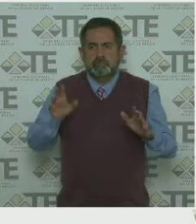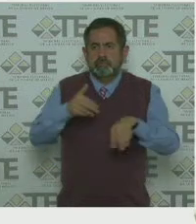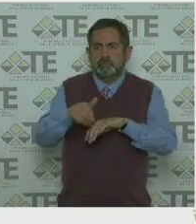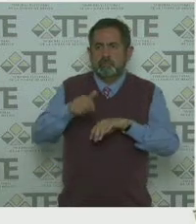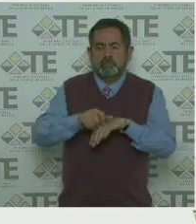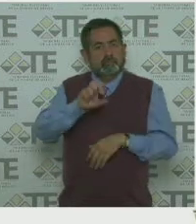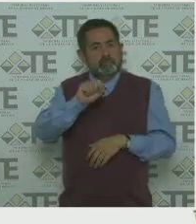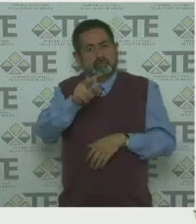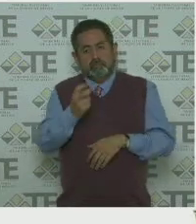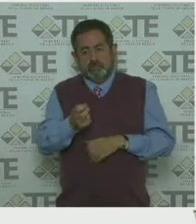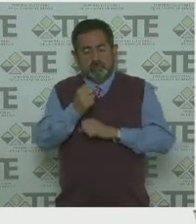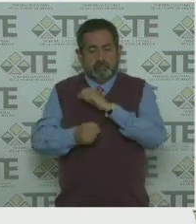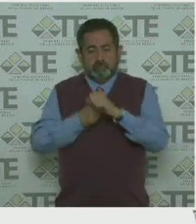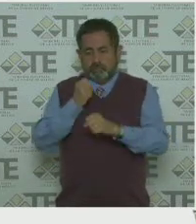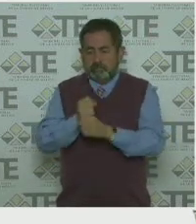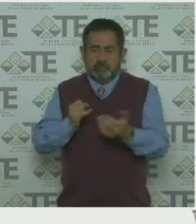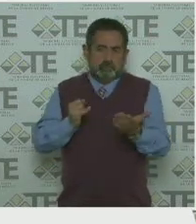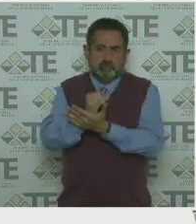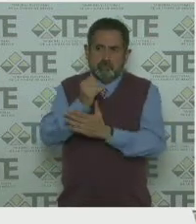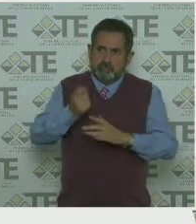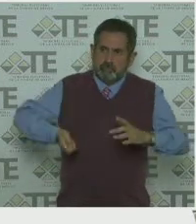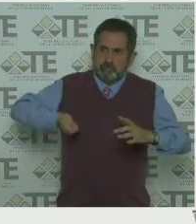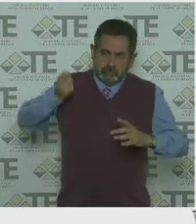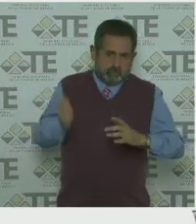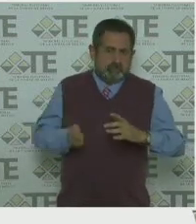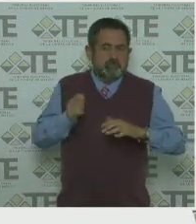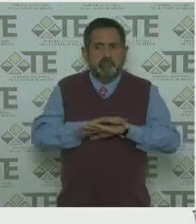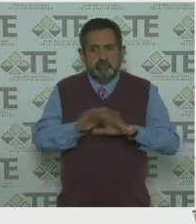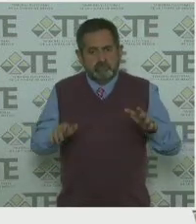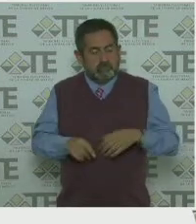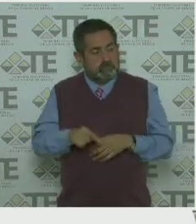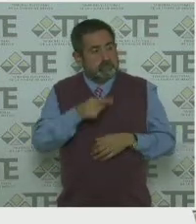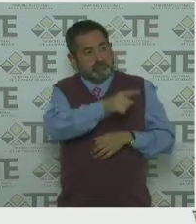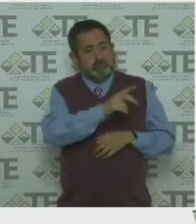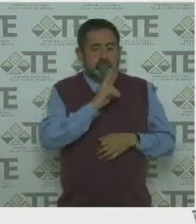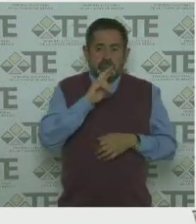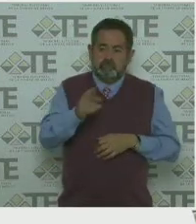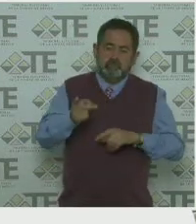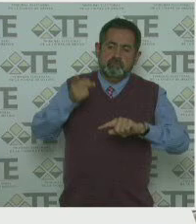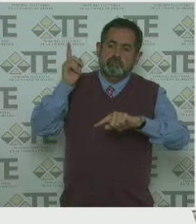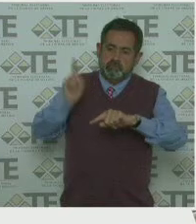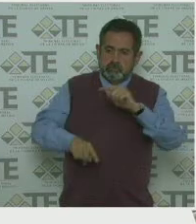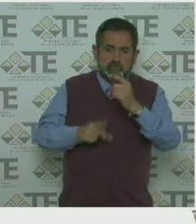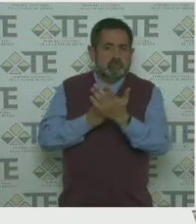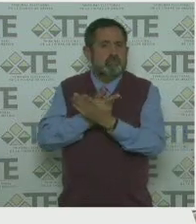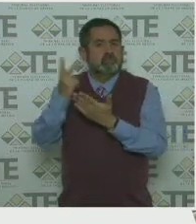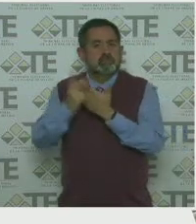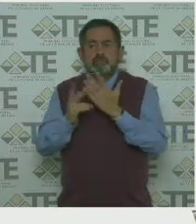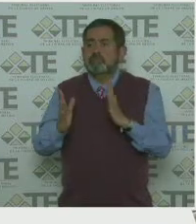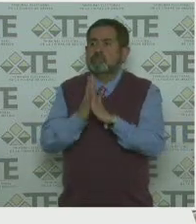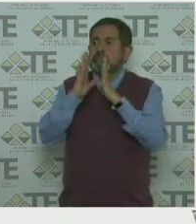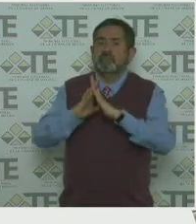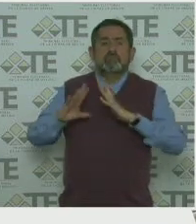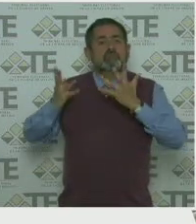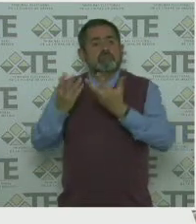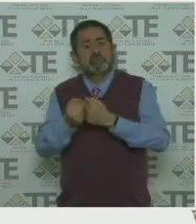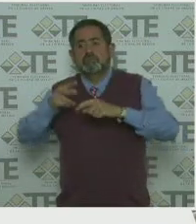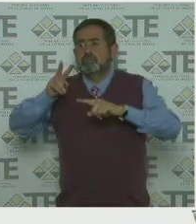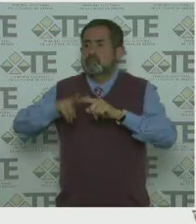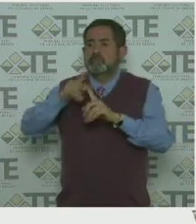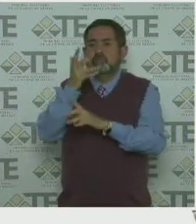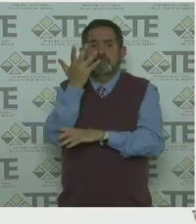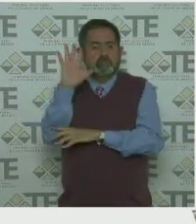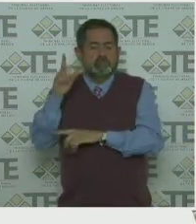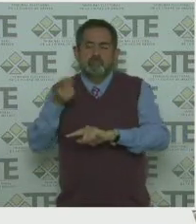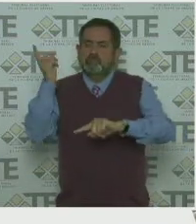electoral 65 de este año esencialmente se resuelve: se revoca el dictamen del proyecto Participemos Juntos para Mejorar Nuestros Parques, Jardines